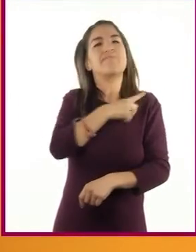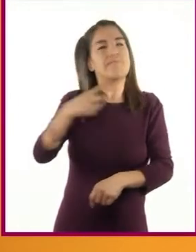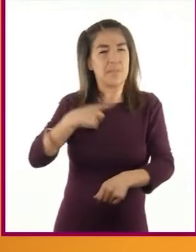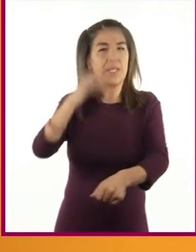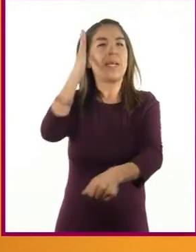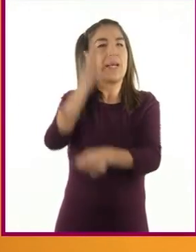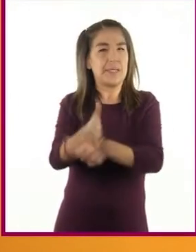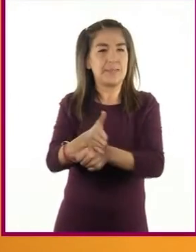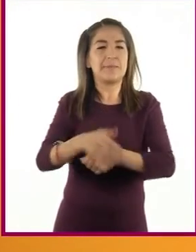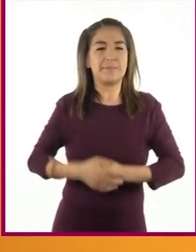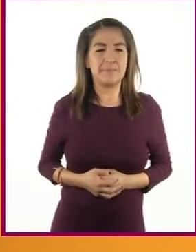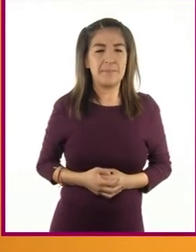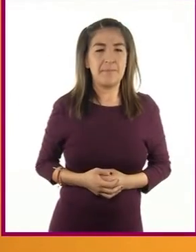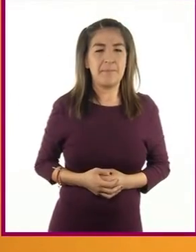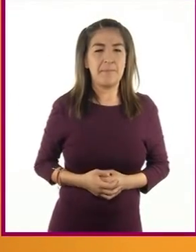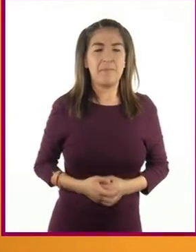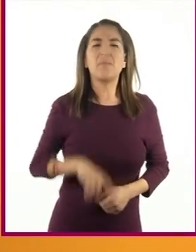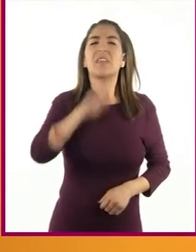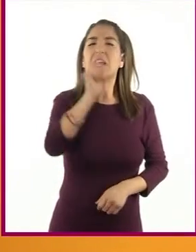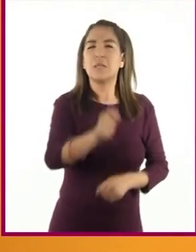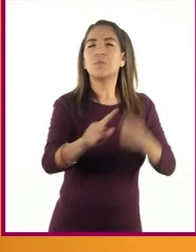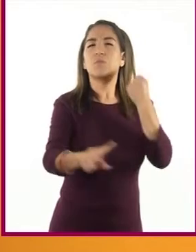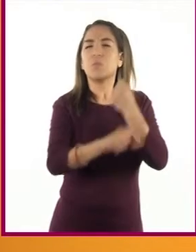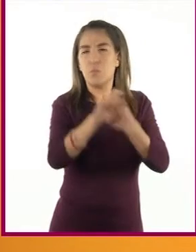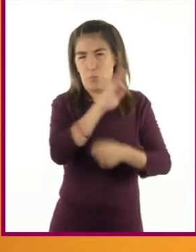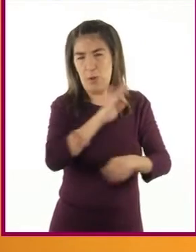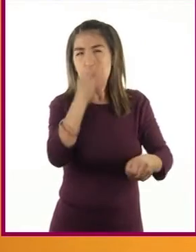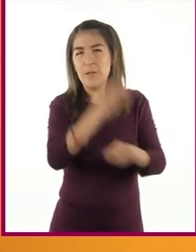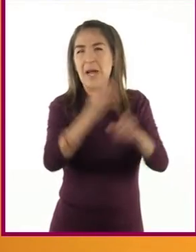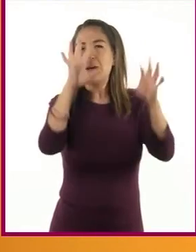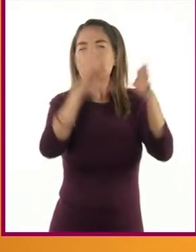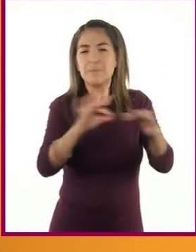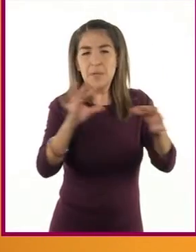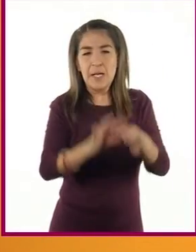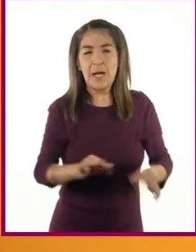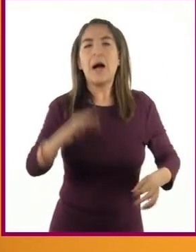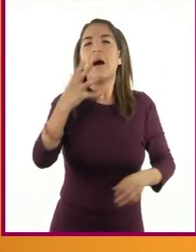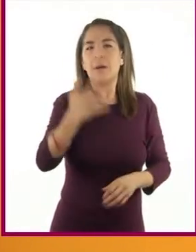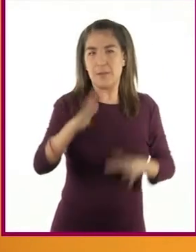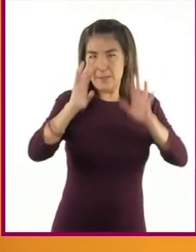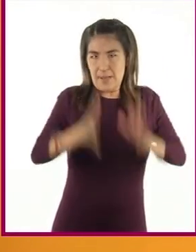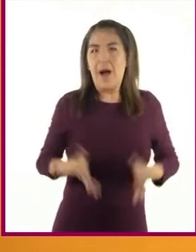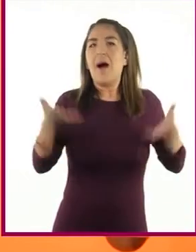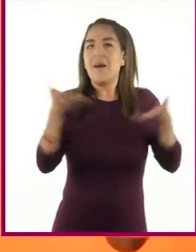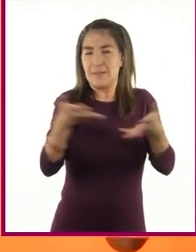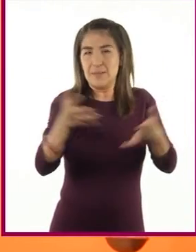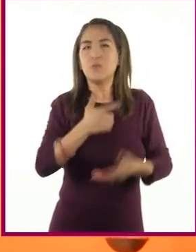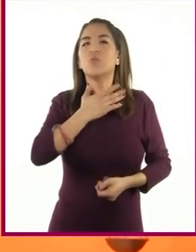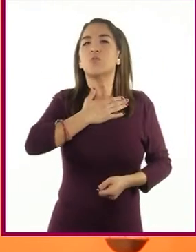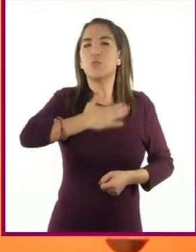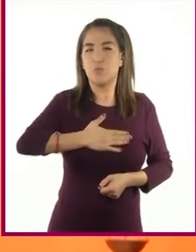castigadas. ¿Podemos hablar de casos donde consideremos que sí se haya hecho justicia?